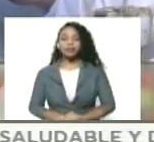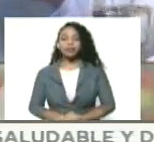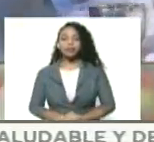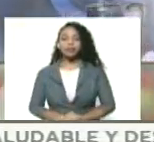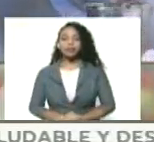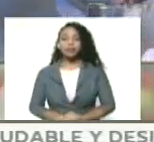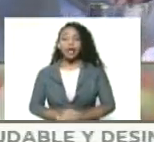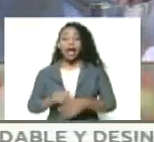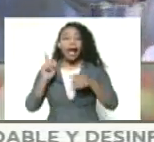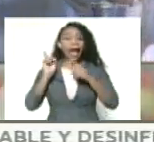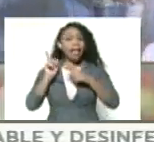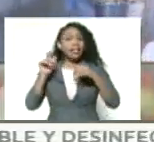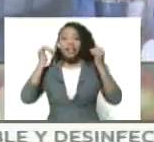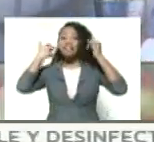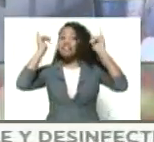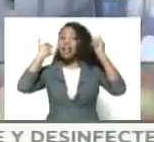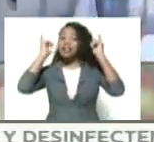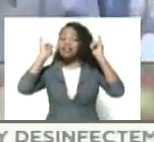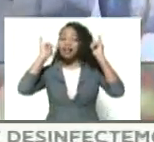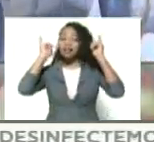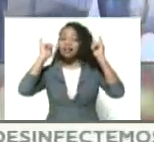Ha sido una fiesta